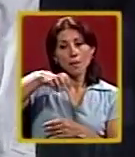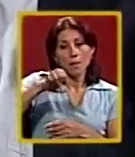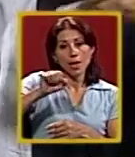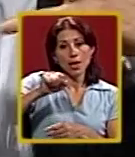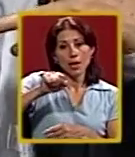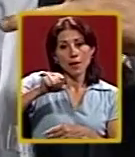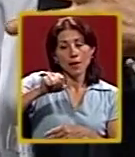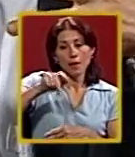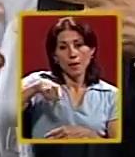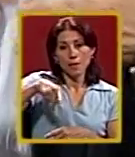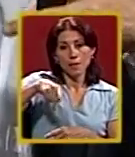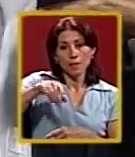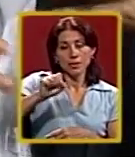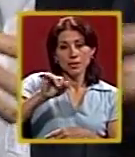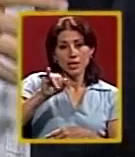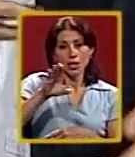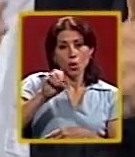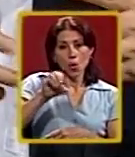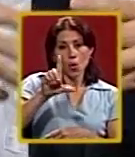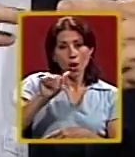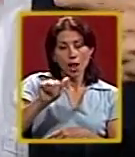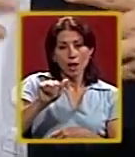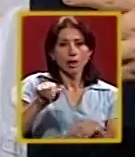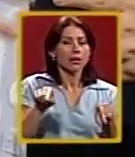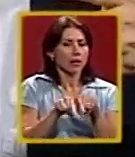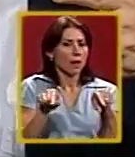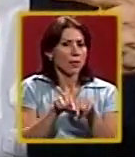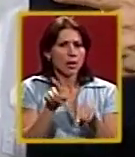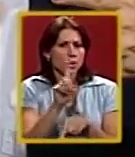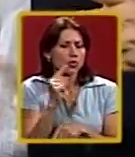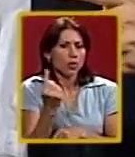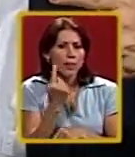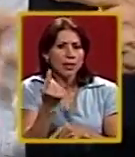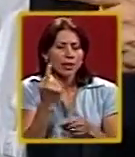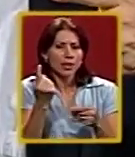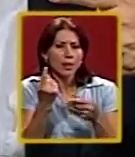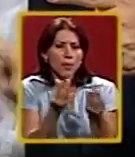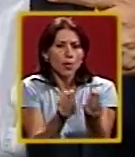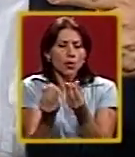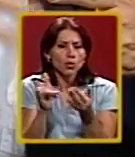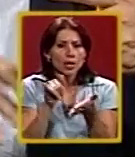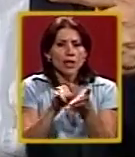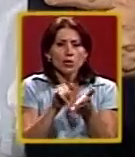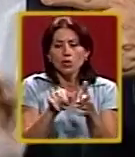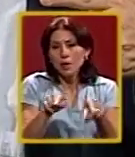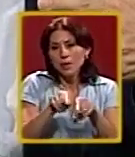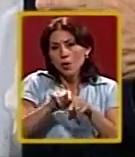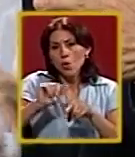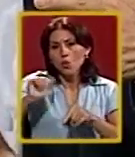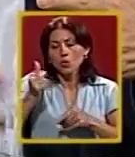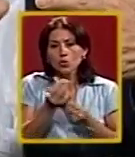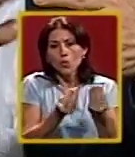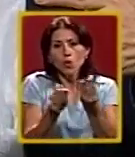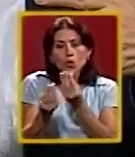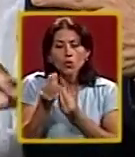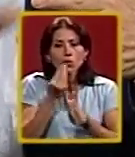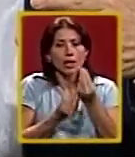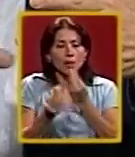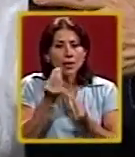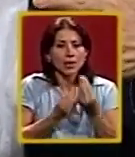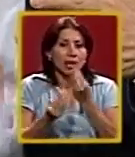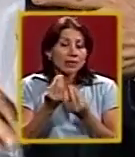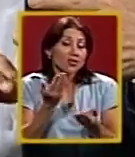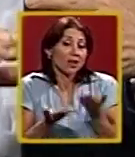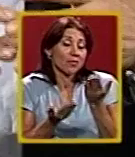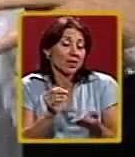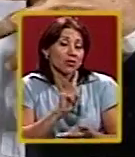no solo es lo que produce eso, sino produce una serie de otros productos alimenticios, tal vez de nuevo no